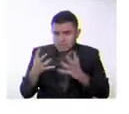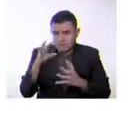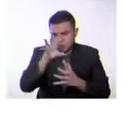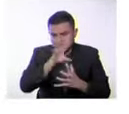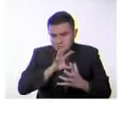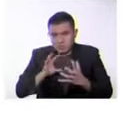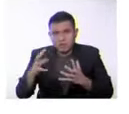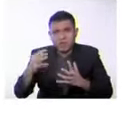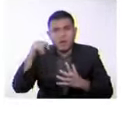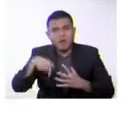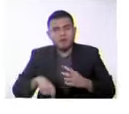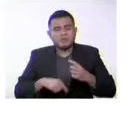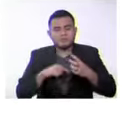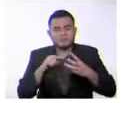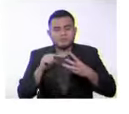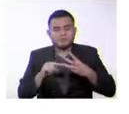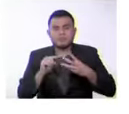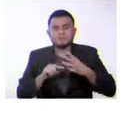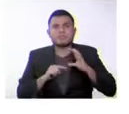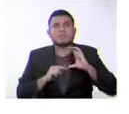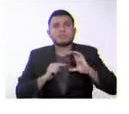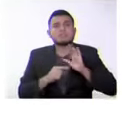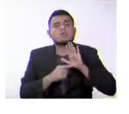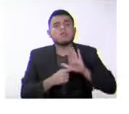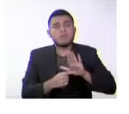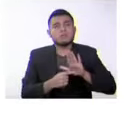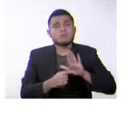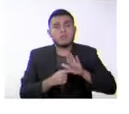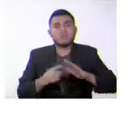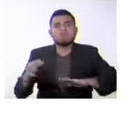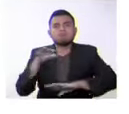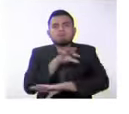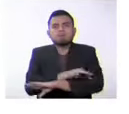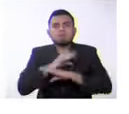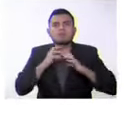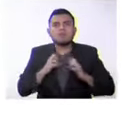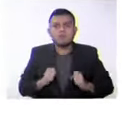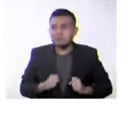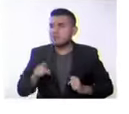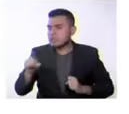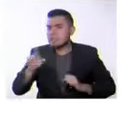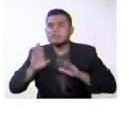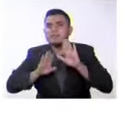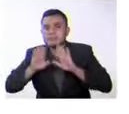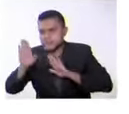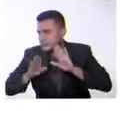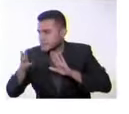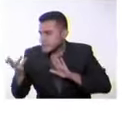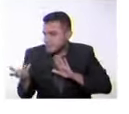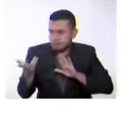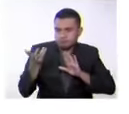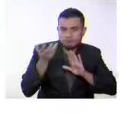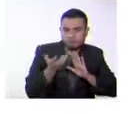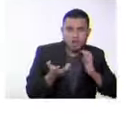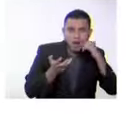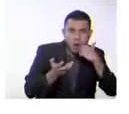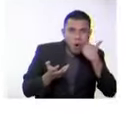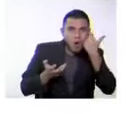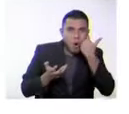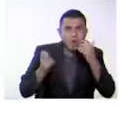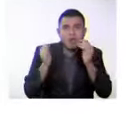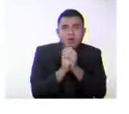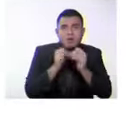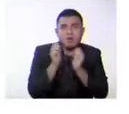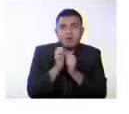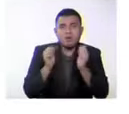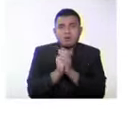Literal C, demuestran la capacidad de los estados de involucrar a la población joven en los problemas sociales